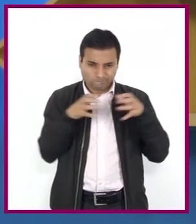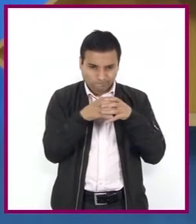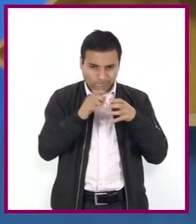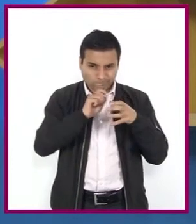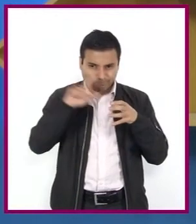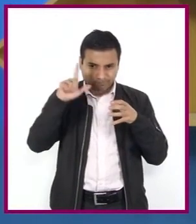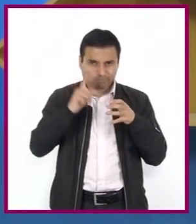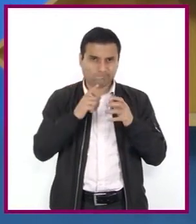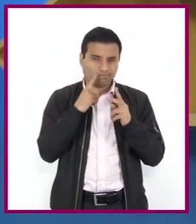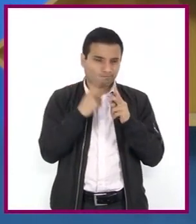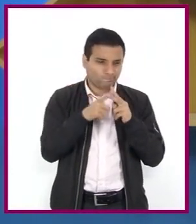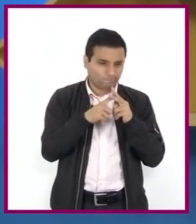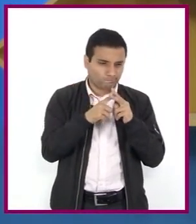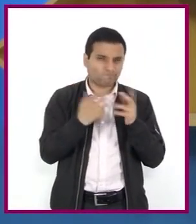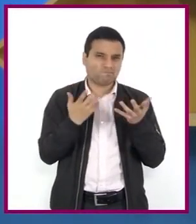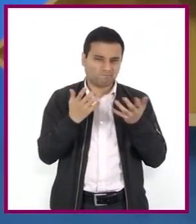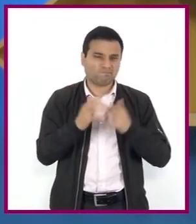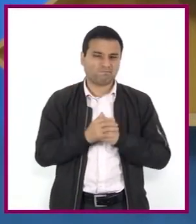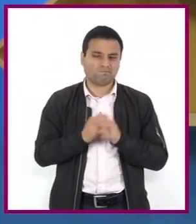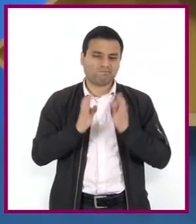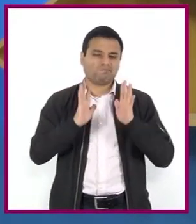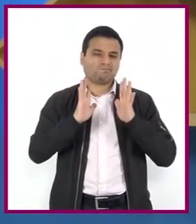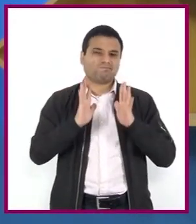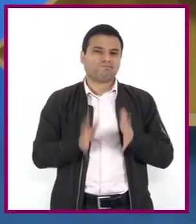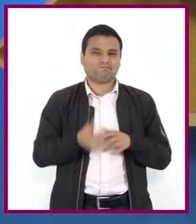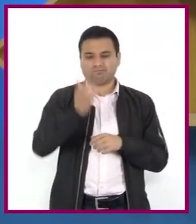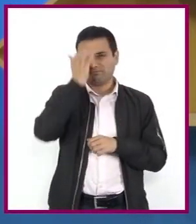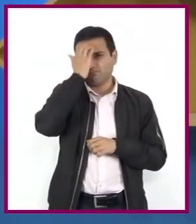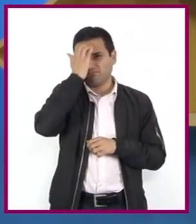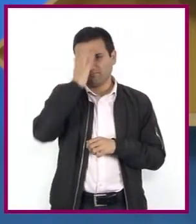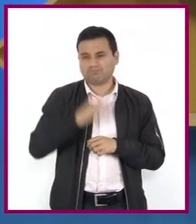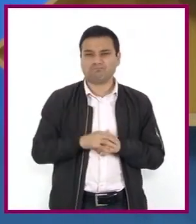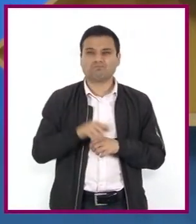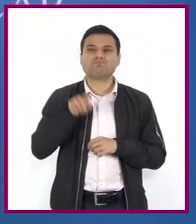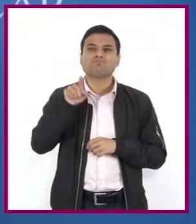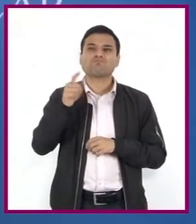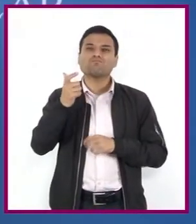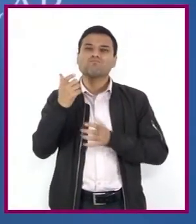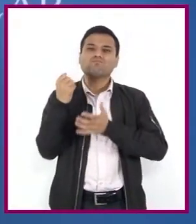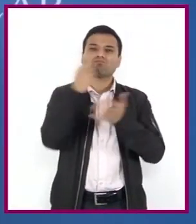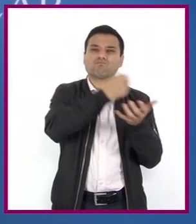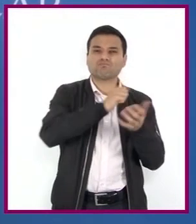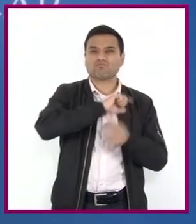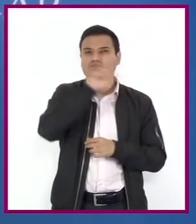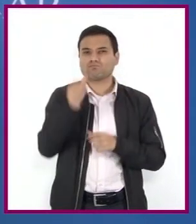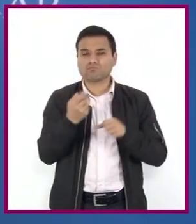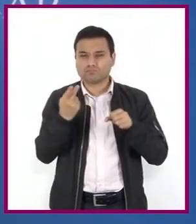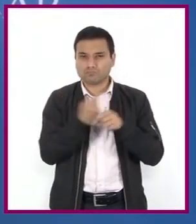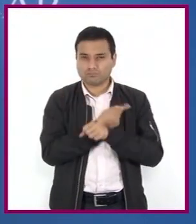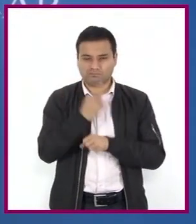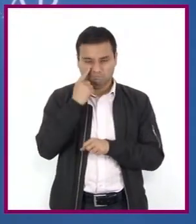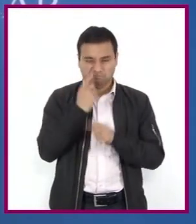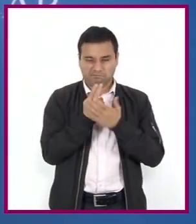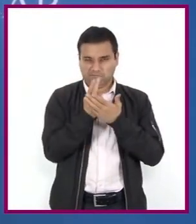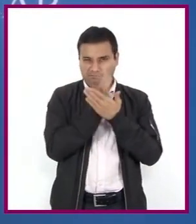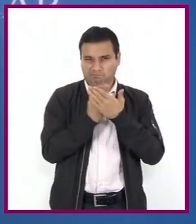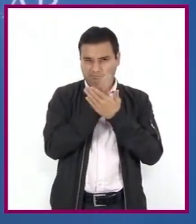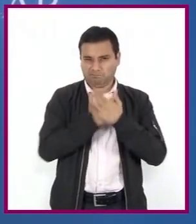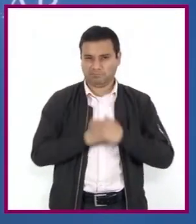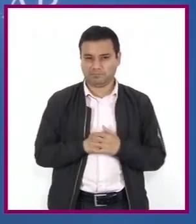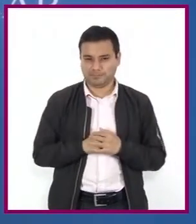especialistas ha calculado la curva que representará los resultados de su inversión con nosotros. Representada por la